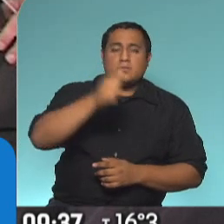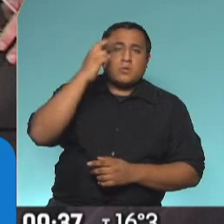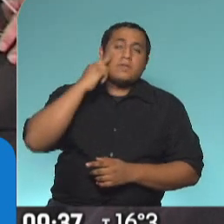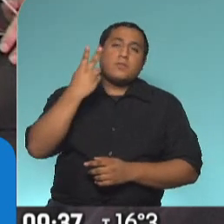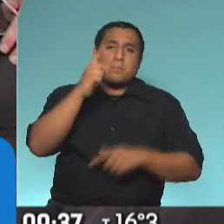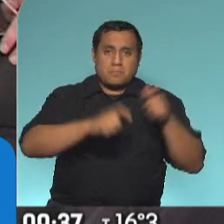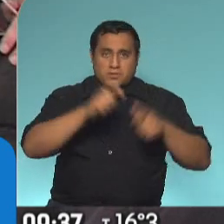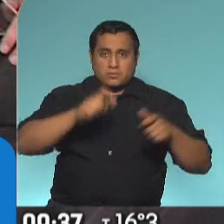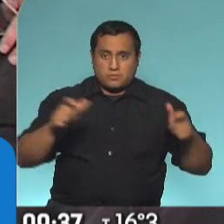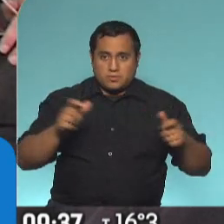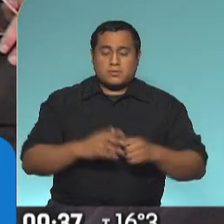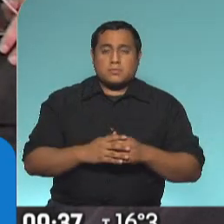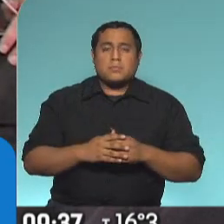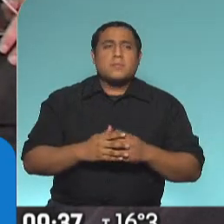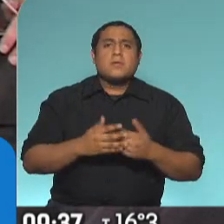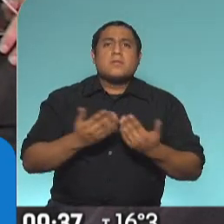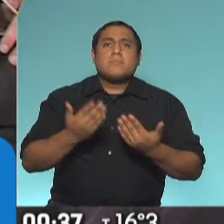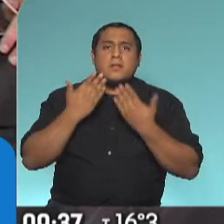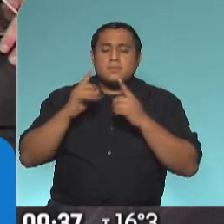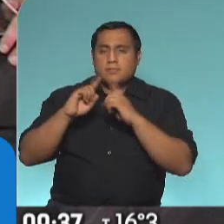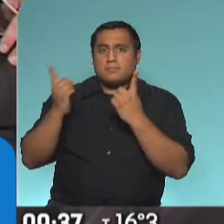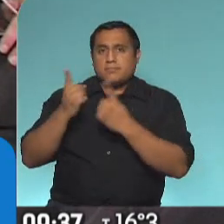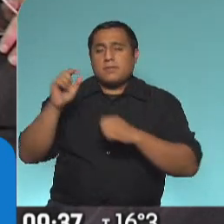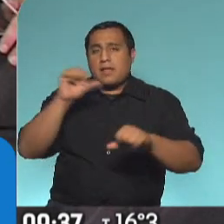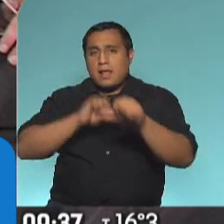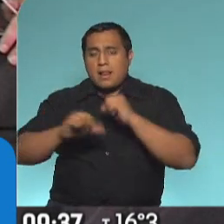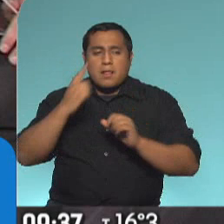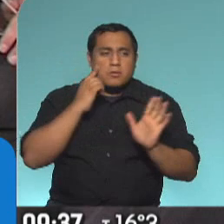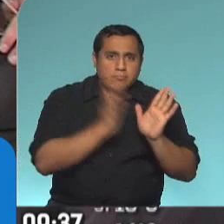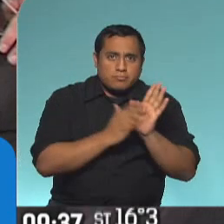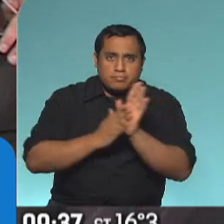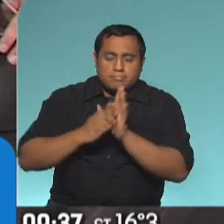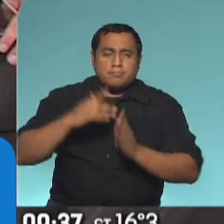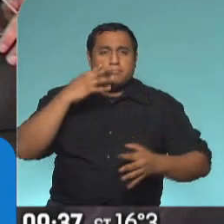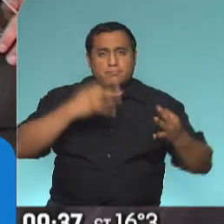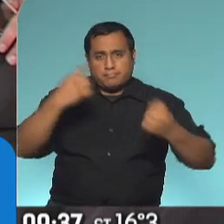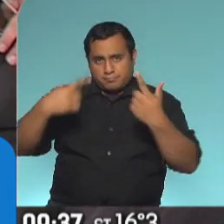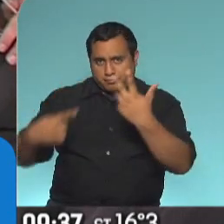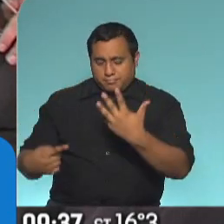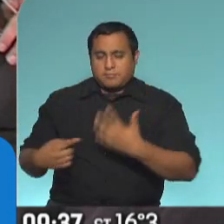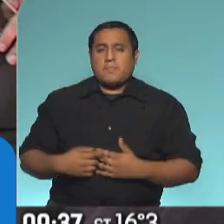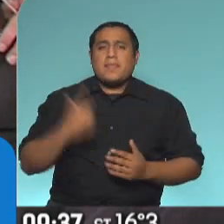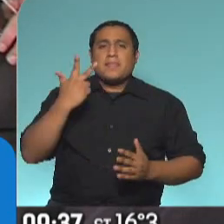1.939.692 personas a través de evaluación clínica, epidemiológica y laboratorial.